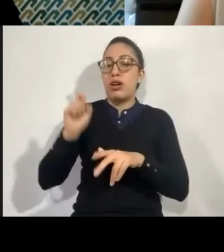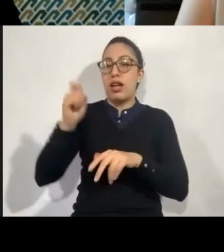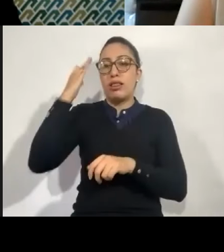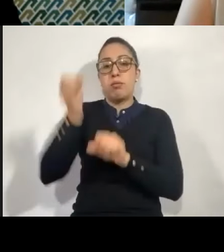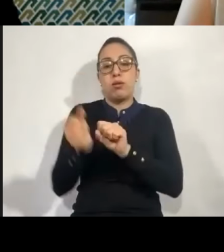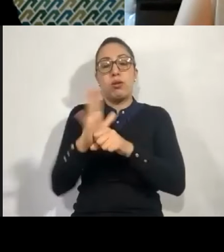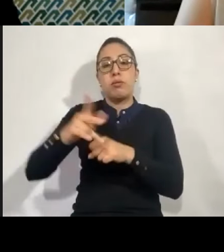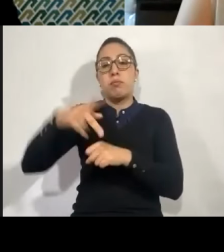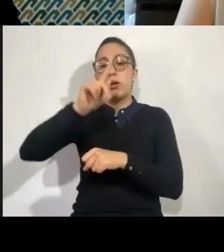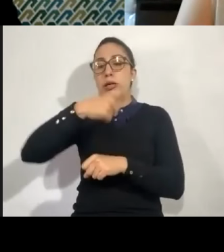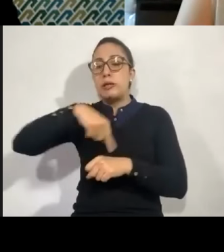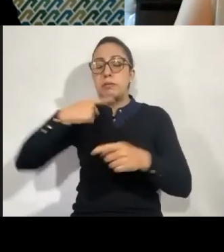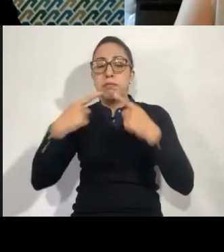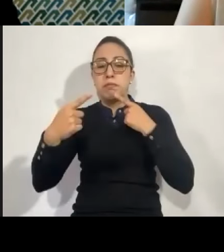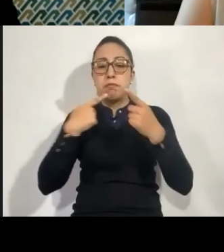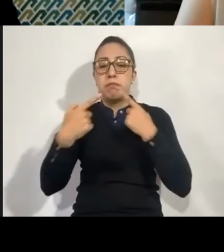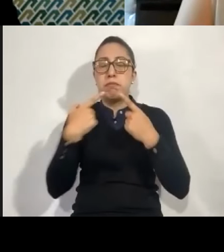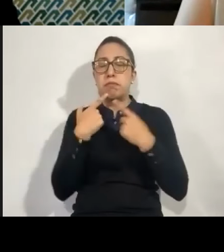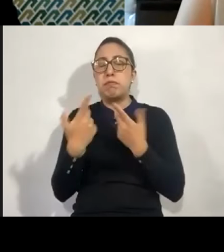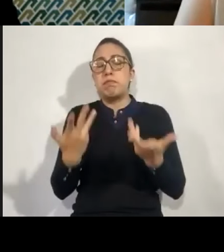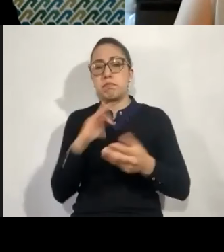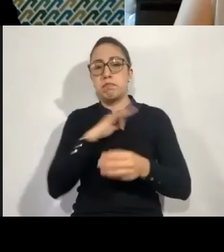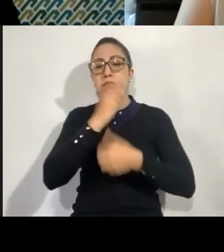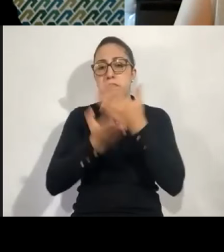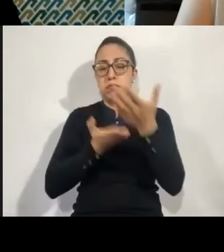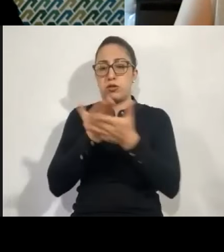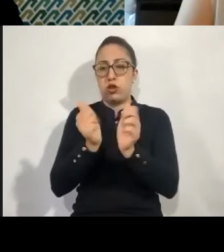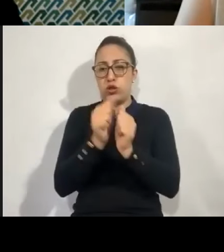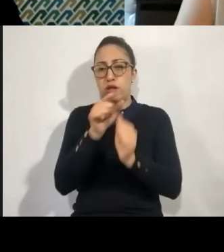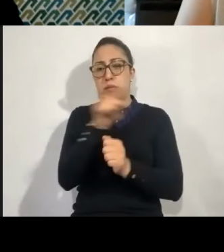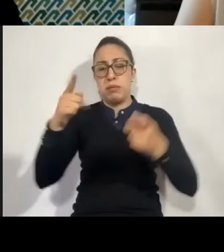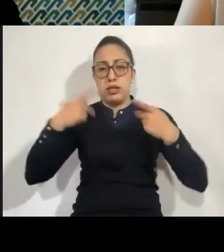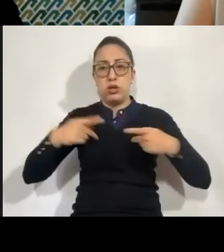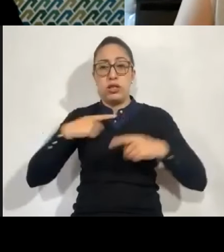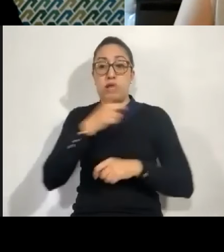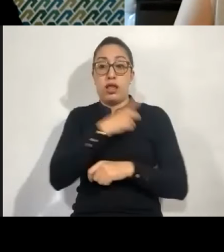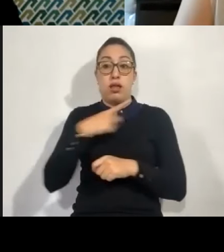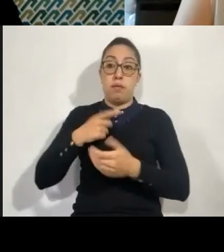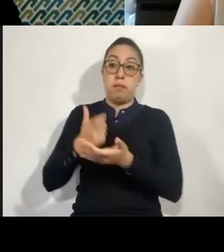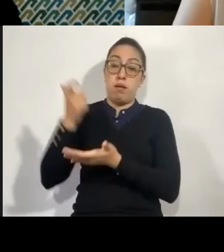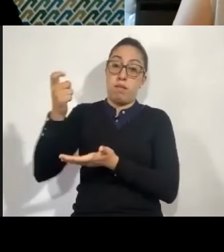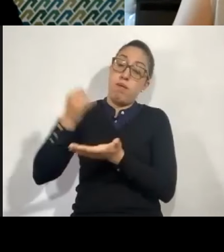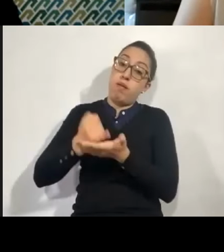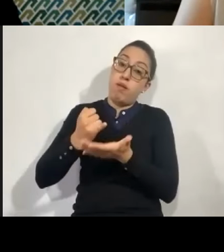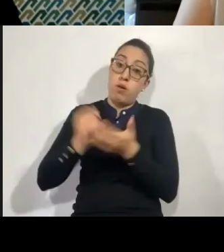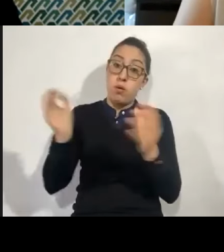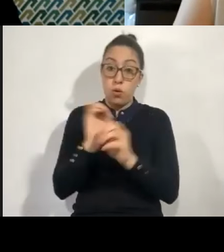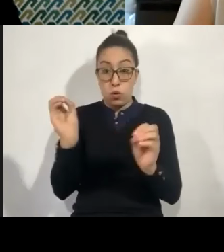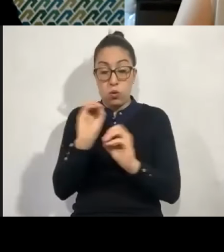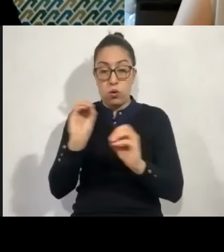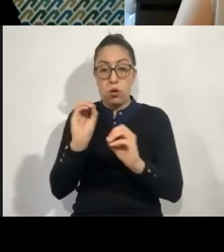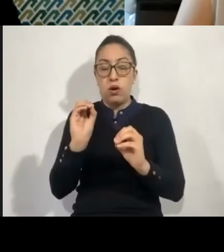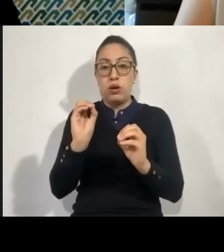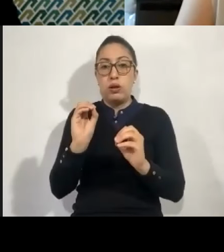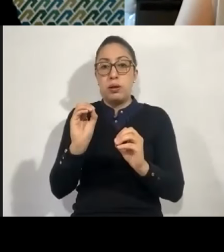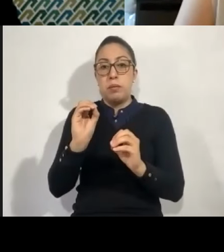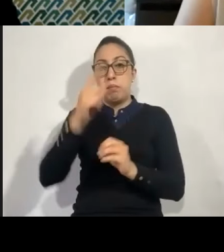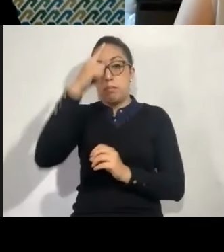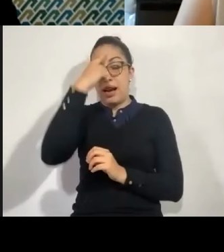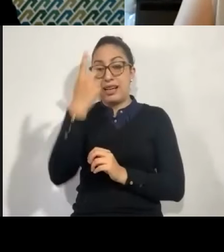fue ofrecer como alternativa a los contribuyentes que el esquema, el recurso de